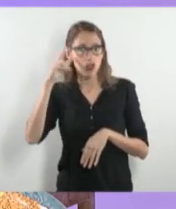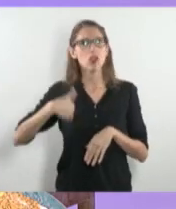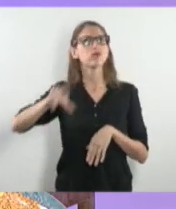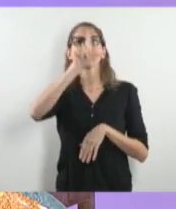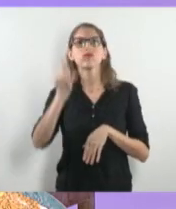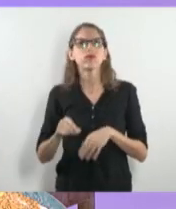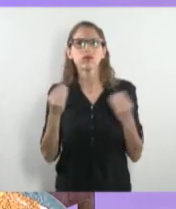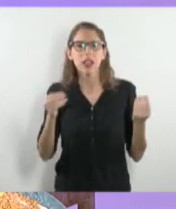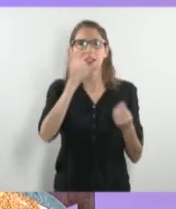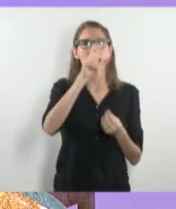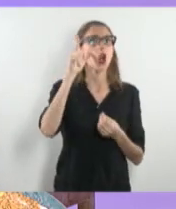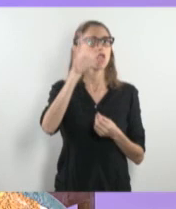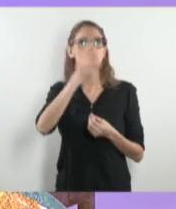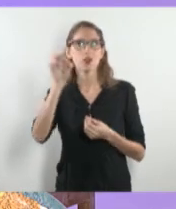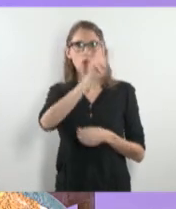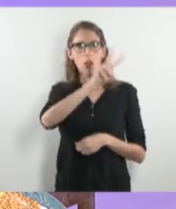nacional,